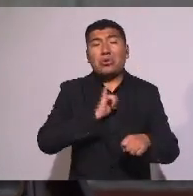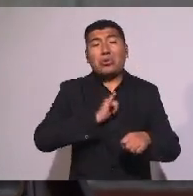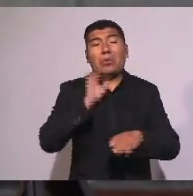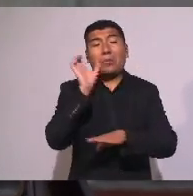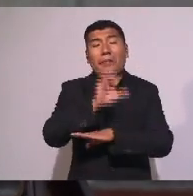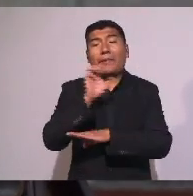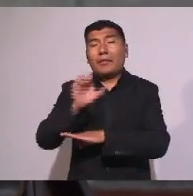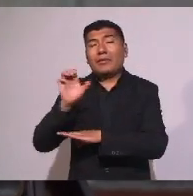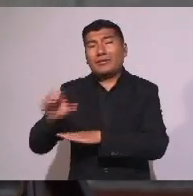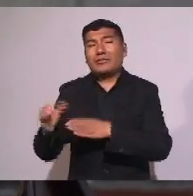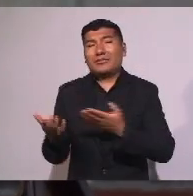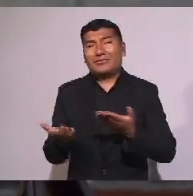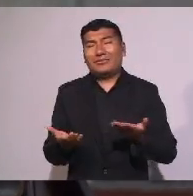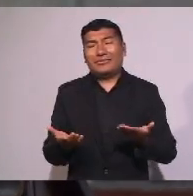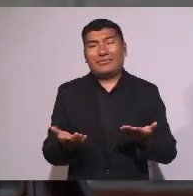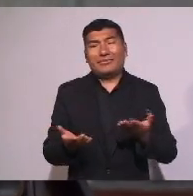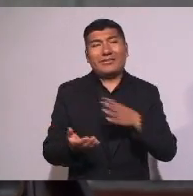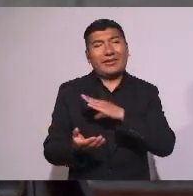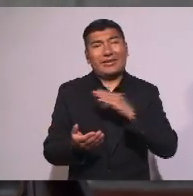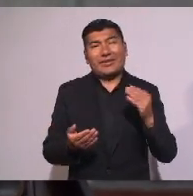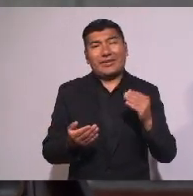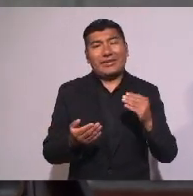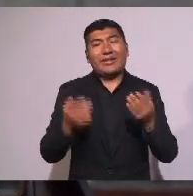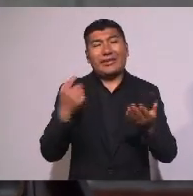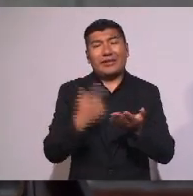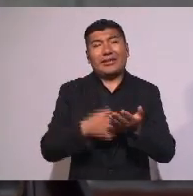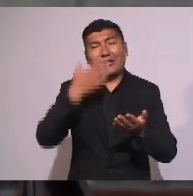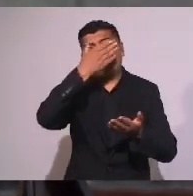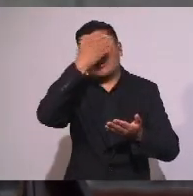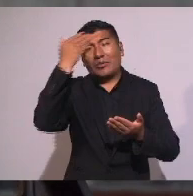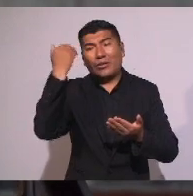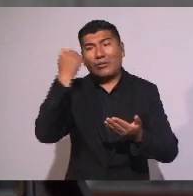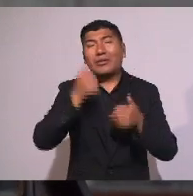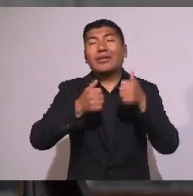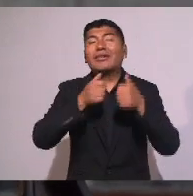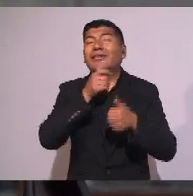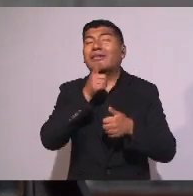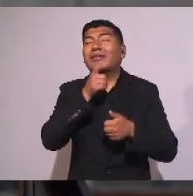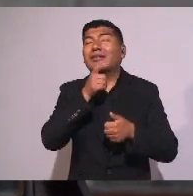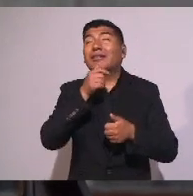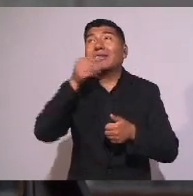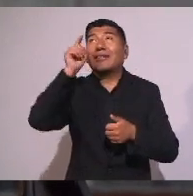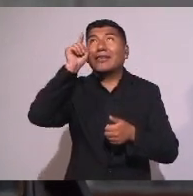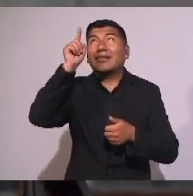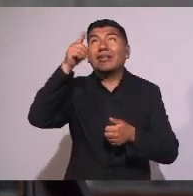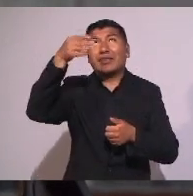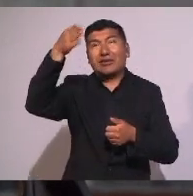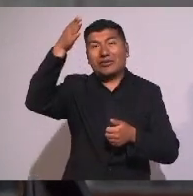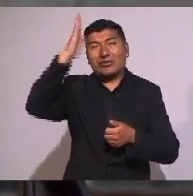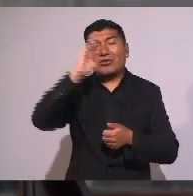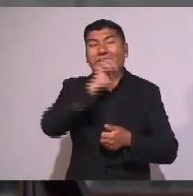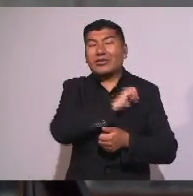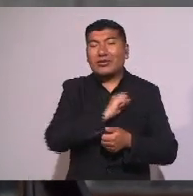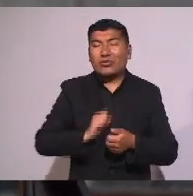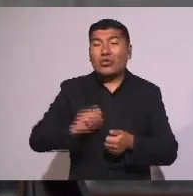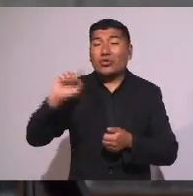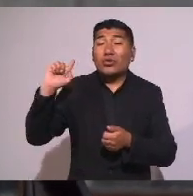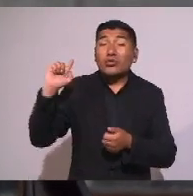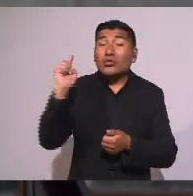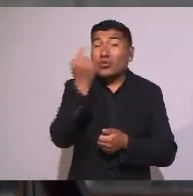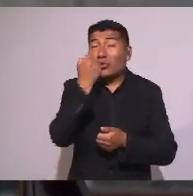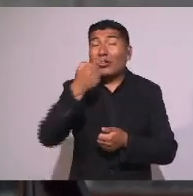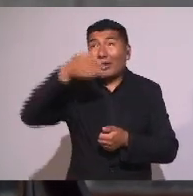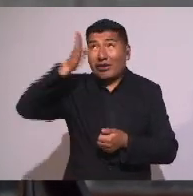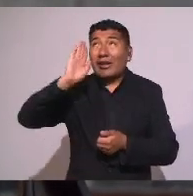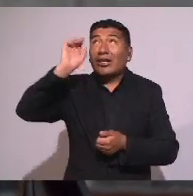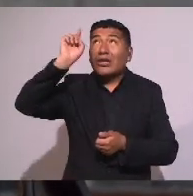mando. Y nos olvidamos de que es el Señor Dios. Solamente al Señor tu